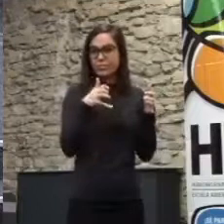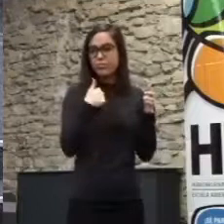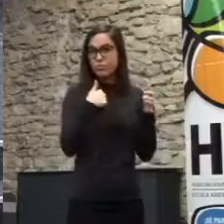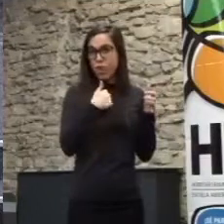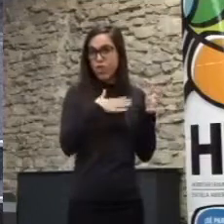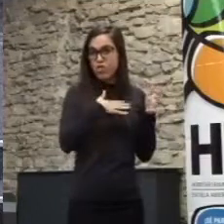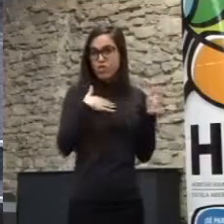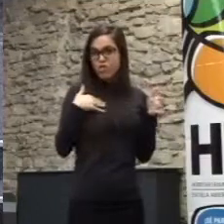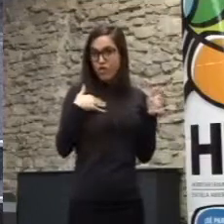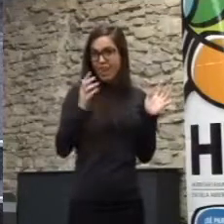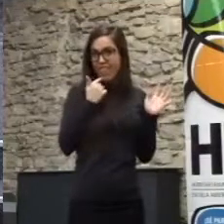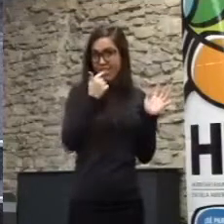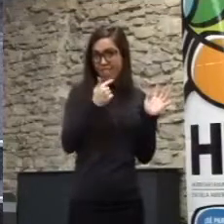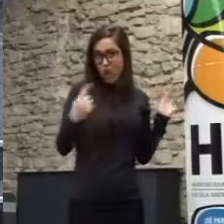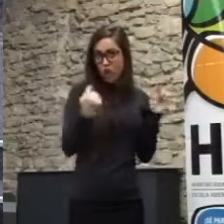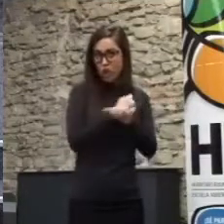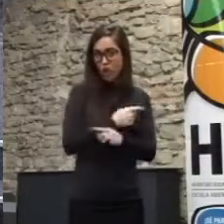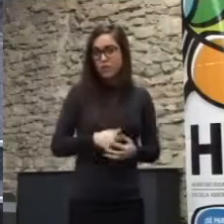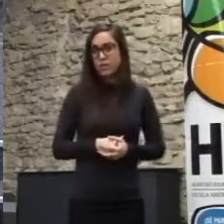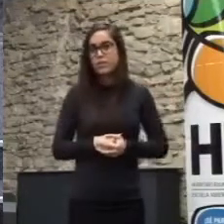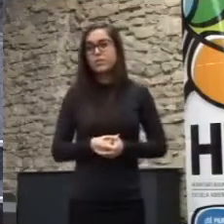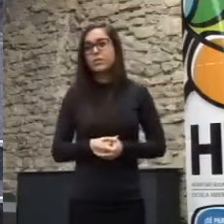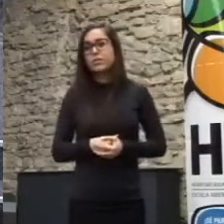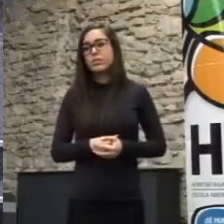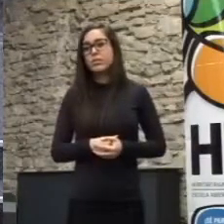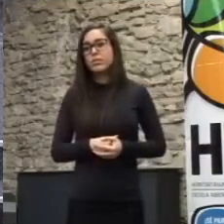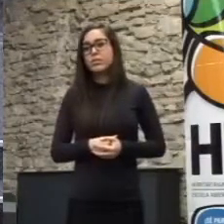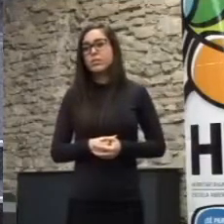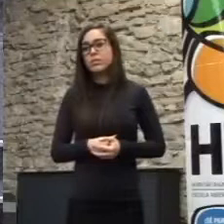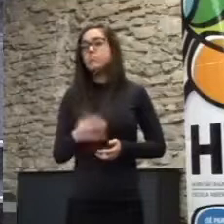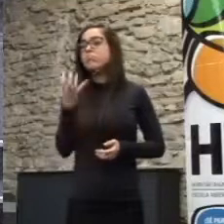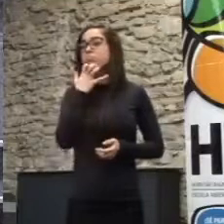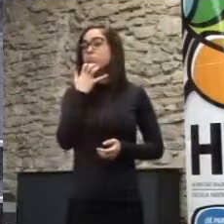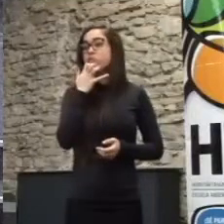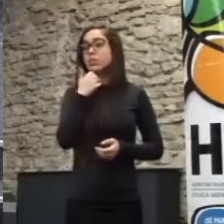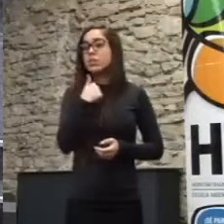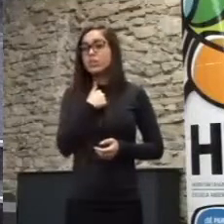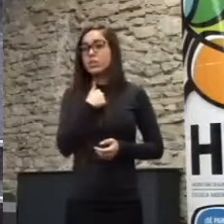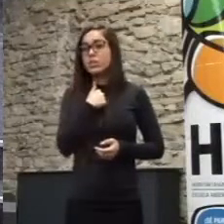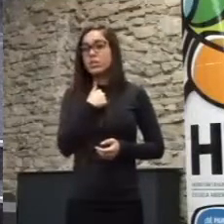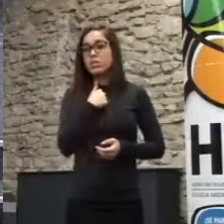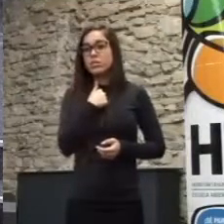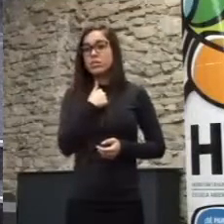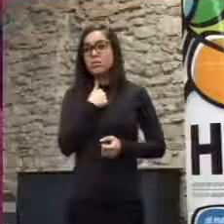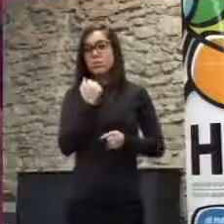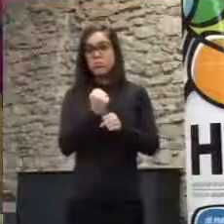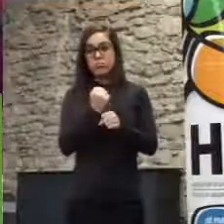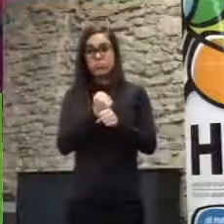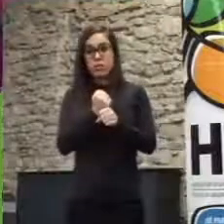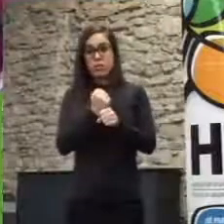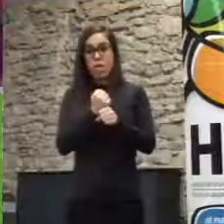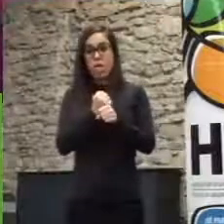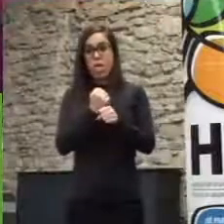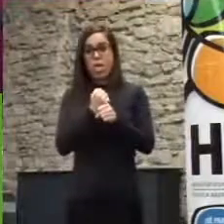decir exactamente lo contrario. Me atrevería a decir a estas horas que si yo me hubiese dedicado hoy mi jornada de trabajo a preparar las noticias de mañana,